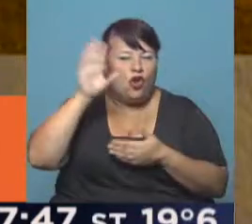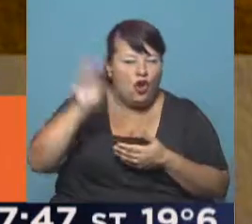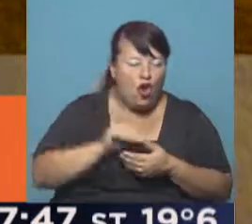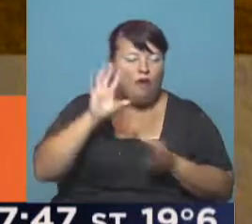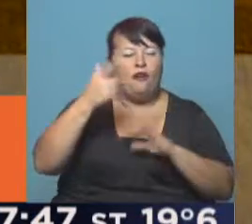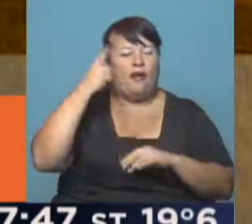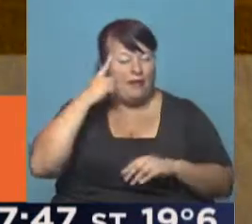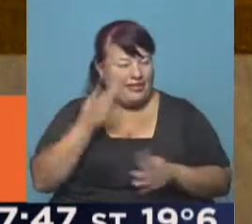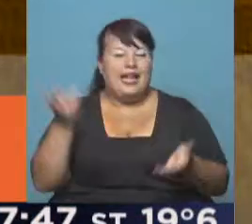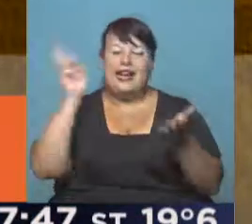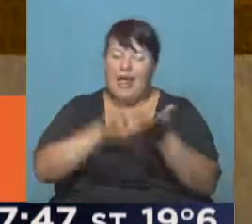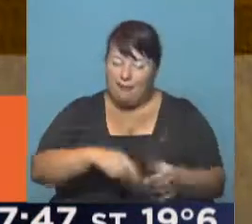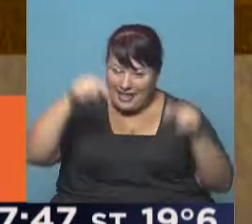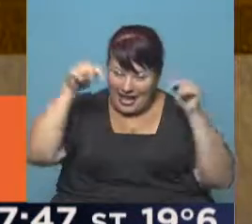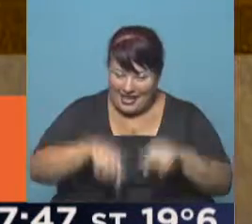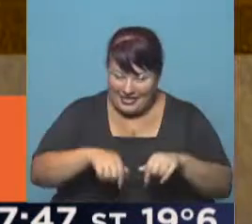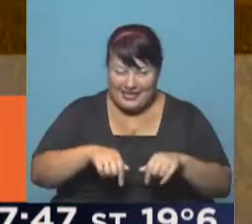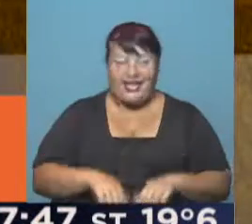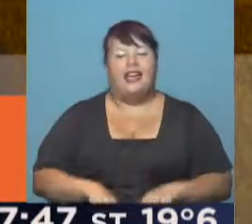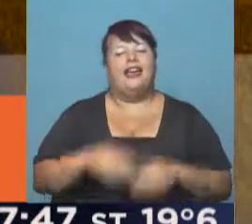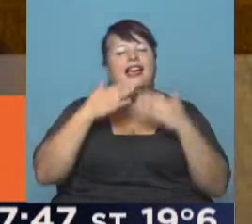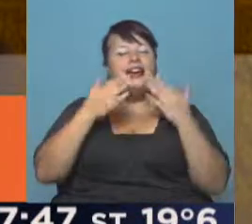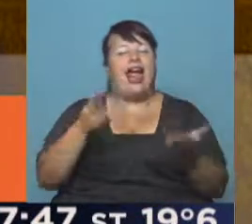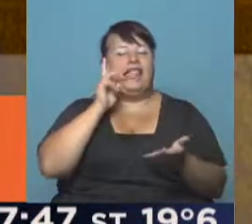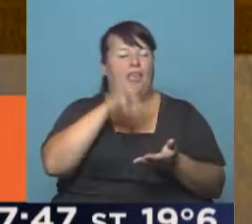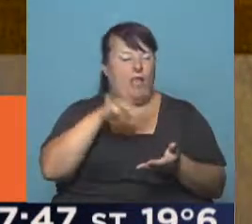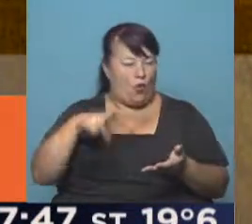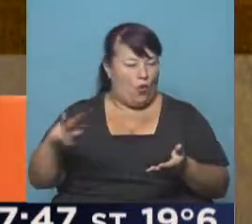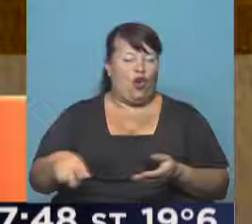sus ideales. Reitero, en este caso, a través del arte,